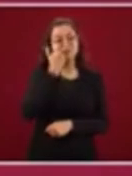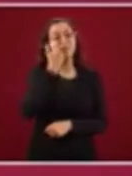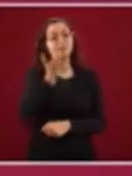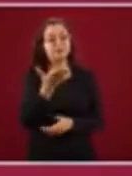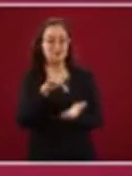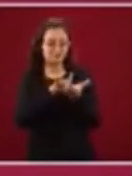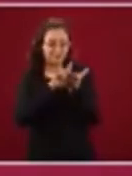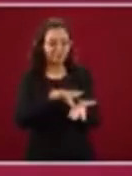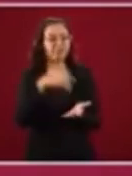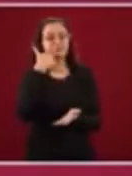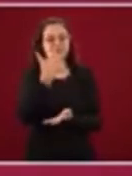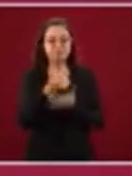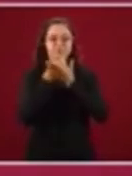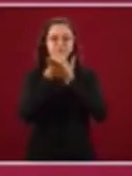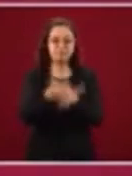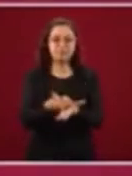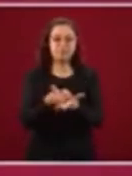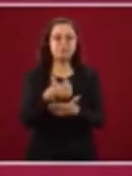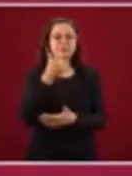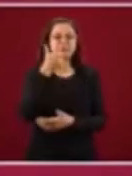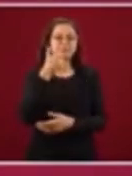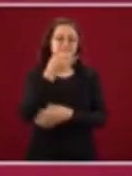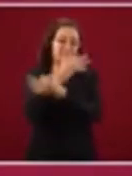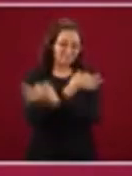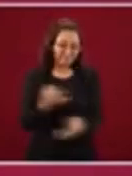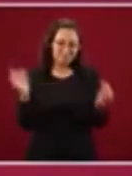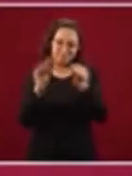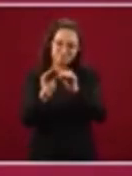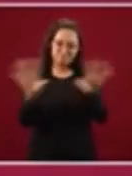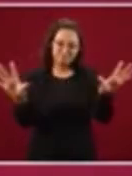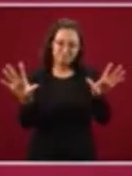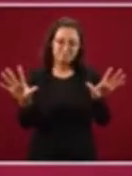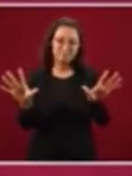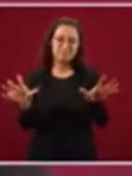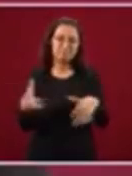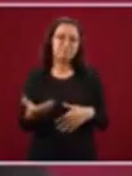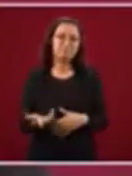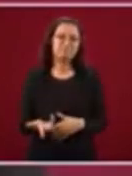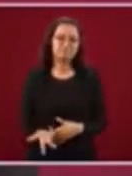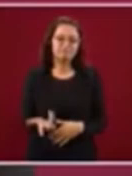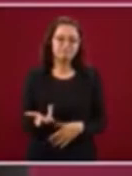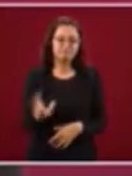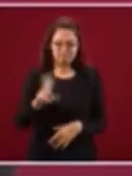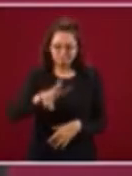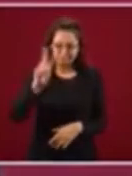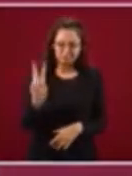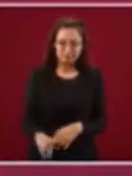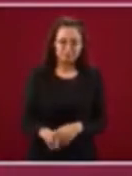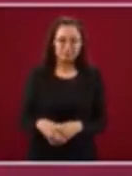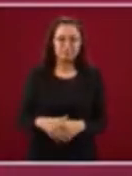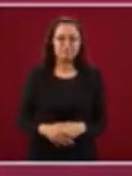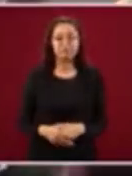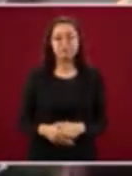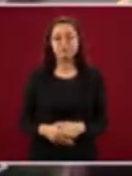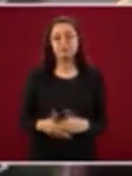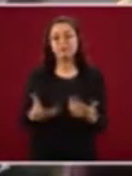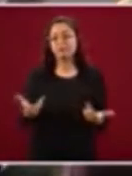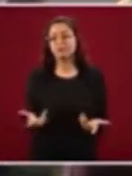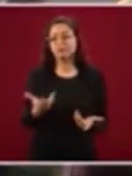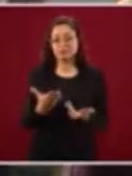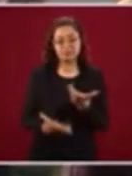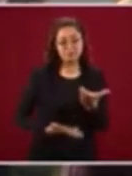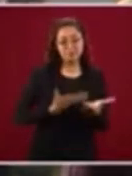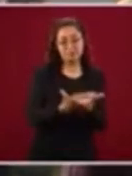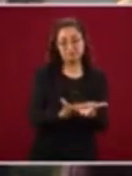Así. Quiero que quede claro. Quiero ser categórico. Y muchos de estos planteamientos,